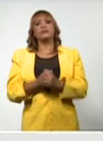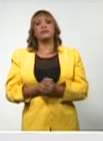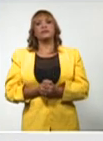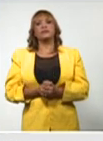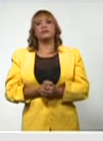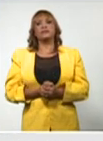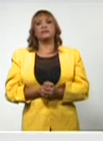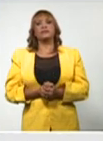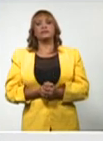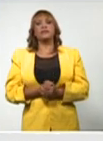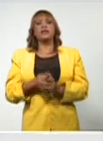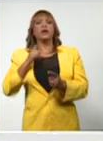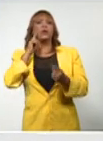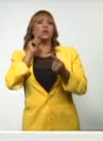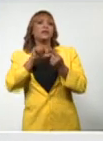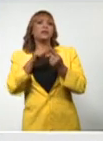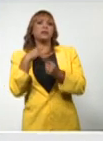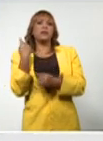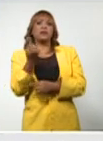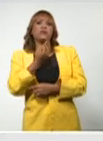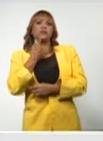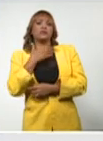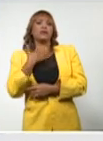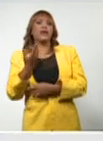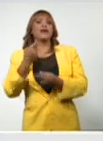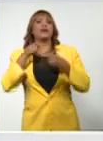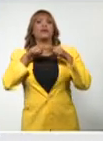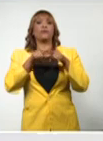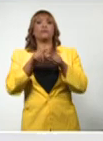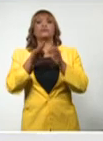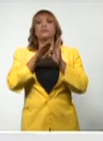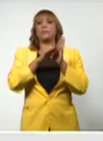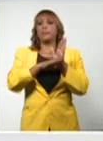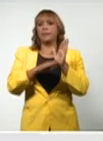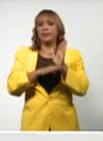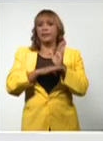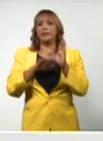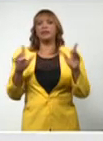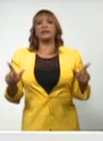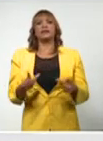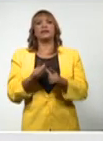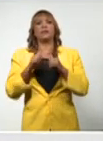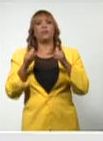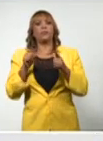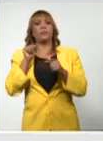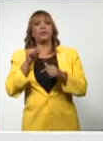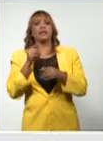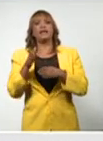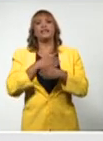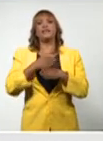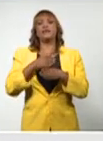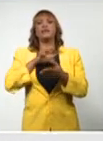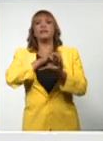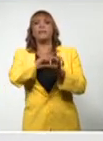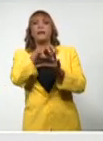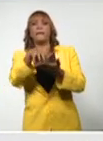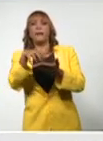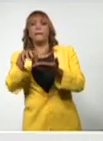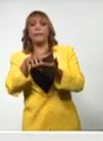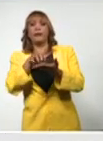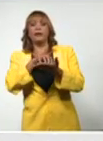nuestro objetivo es que, de conjunto con las medidas que se adoptan en los diferentes lugares, que